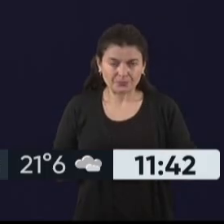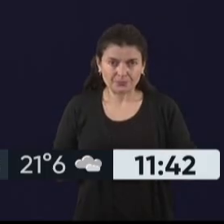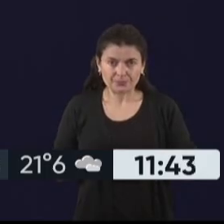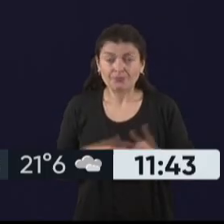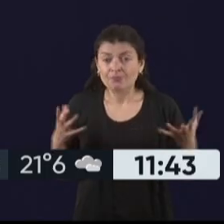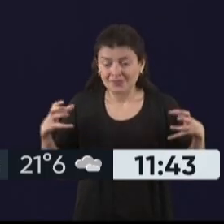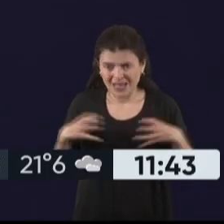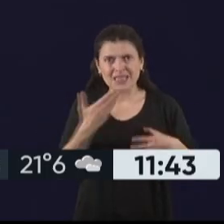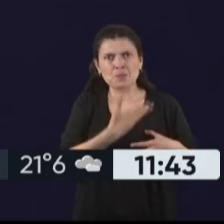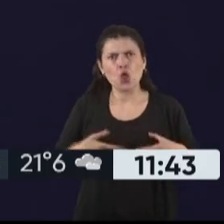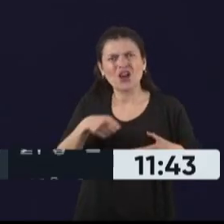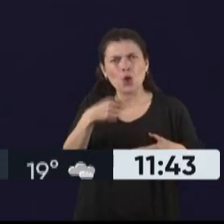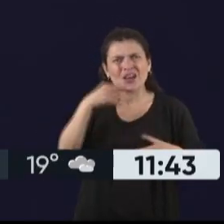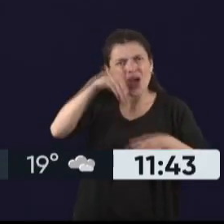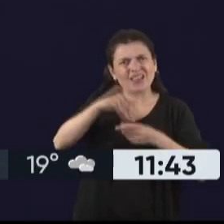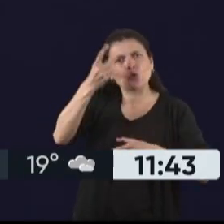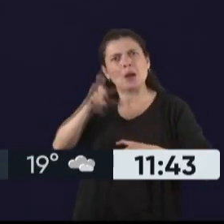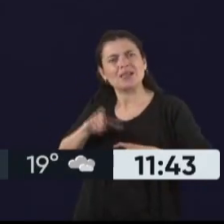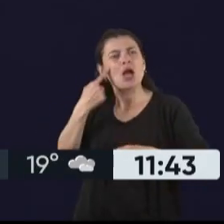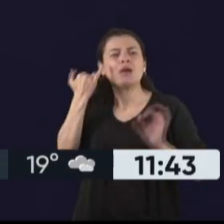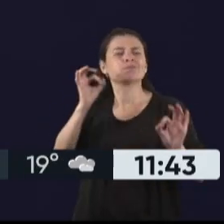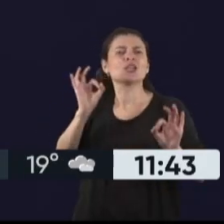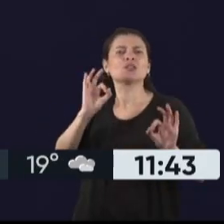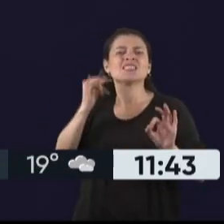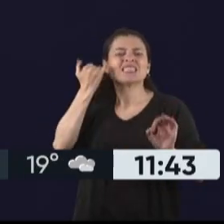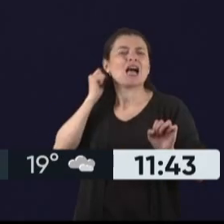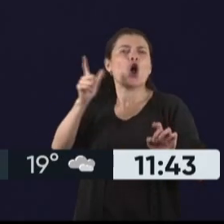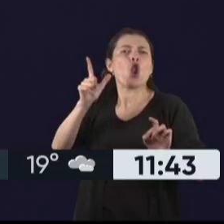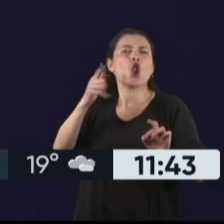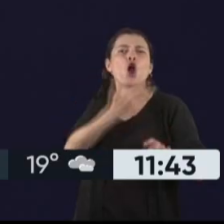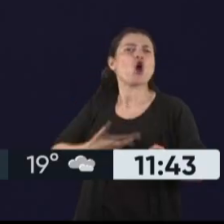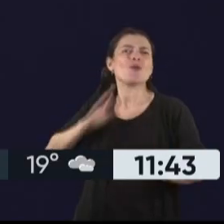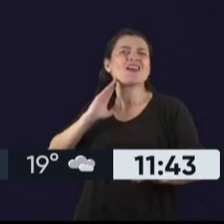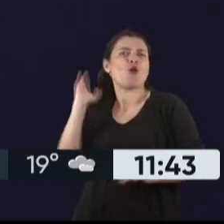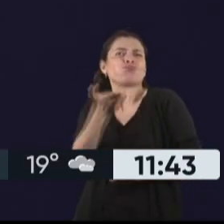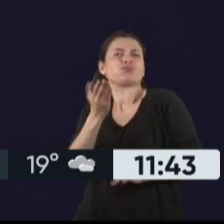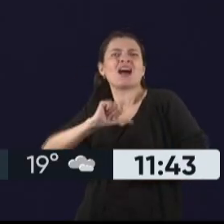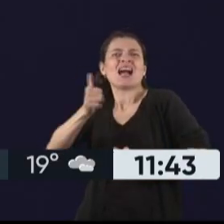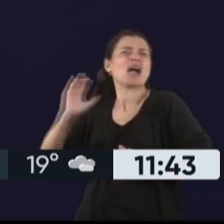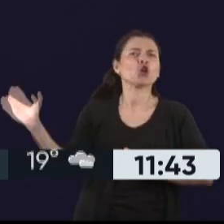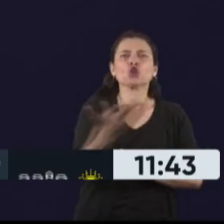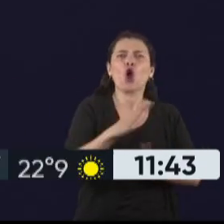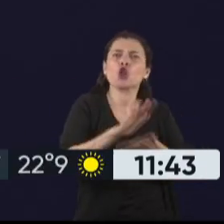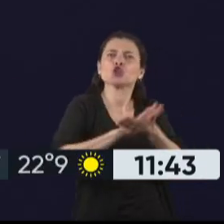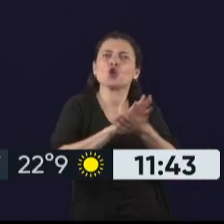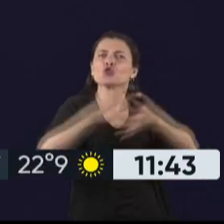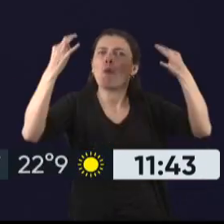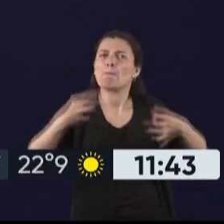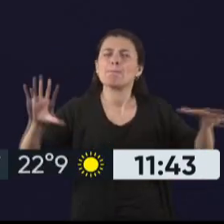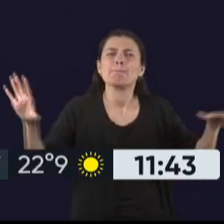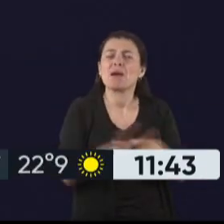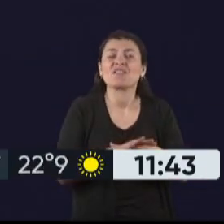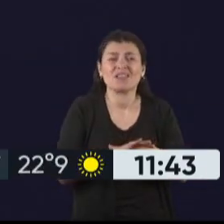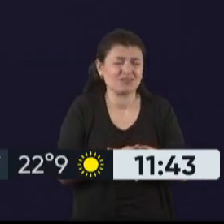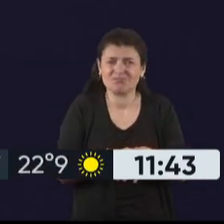este gobierno piensa que todo está resuelto y que... No, siempre dijimos que lo que primero